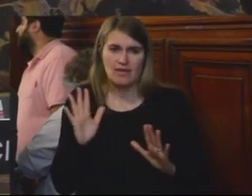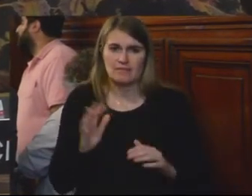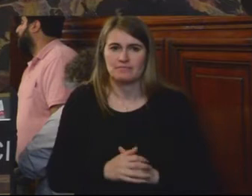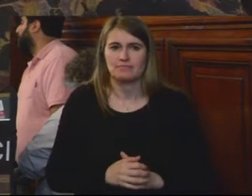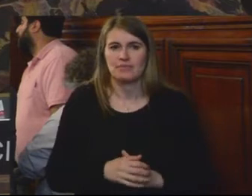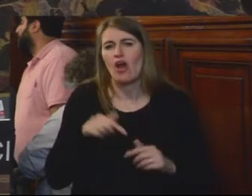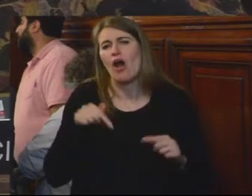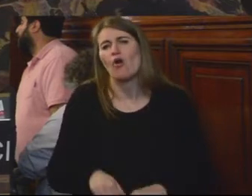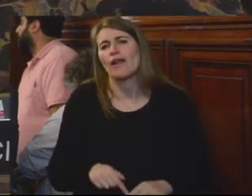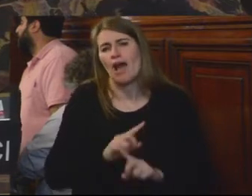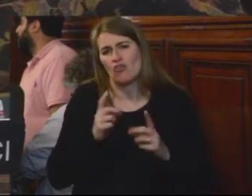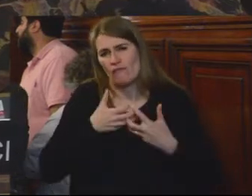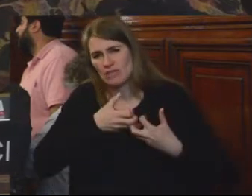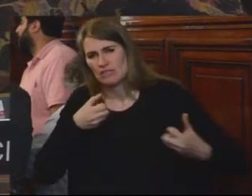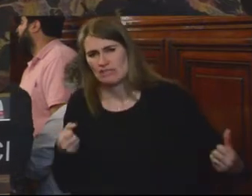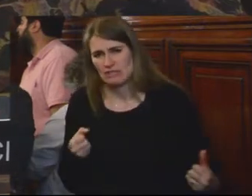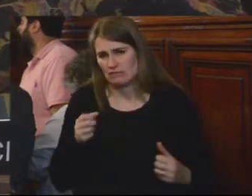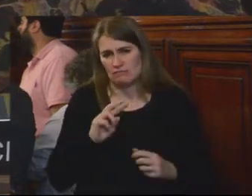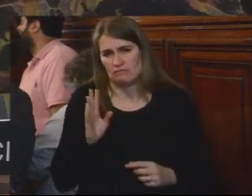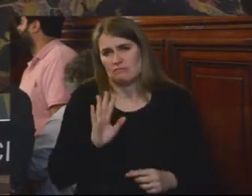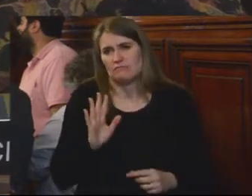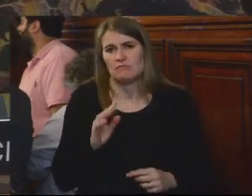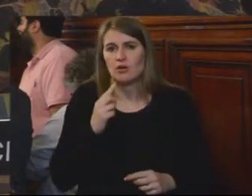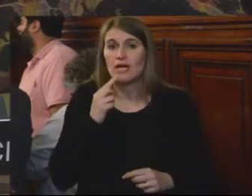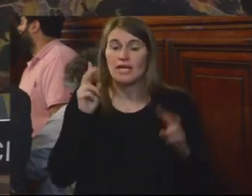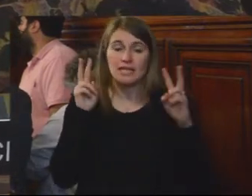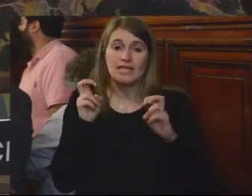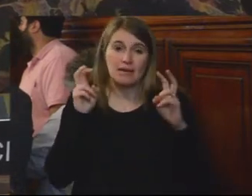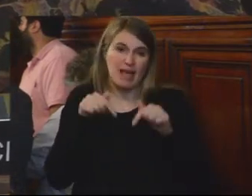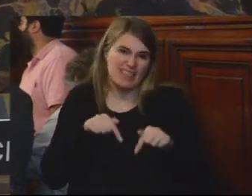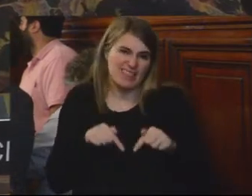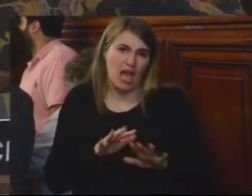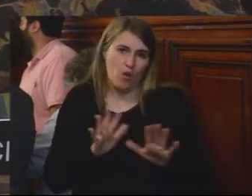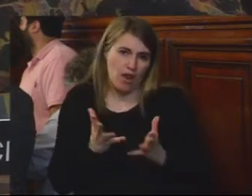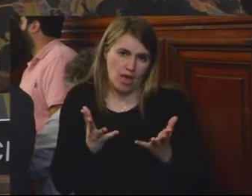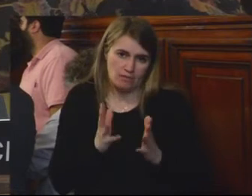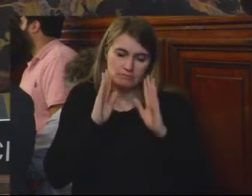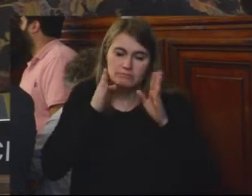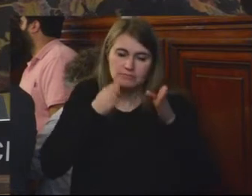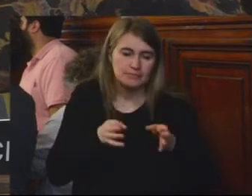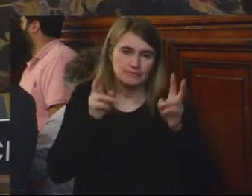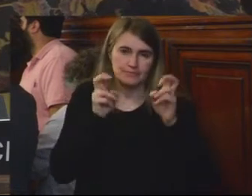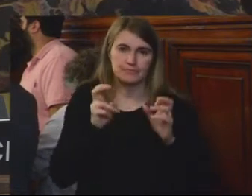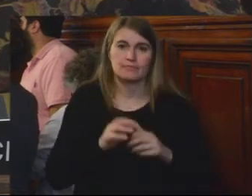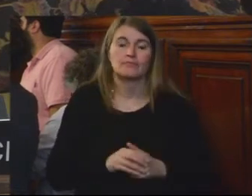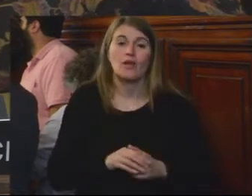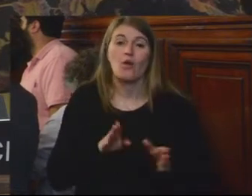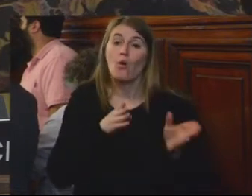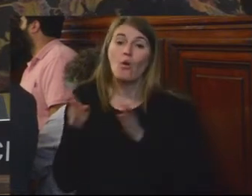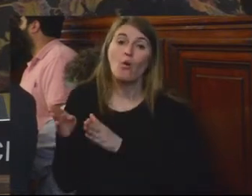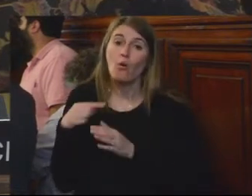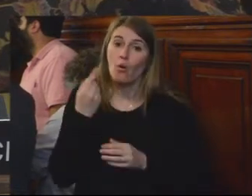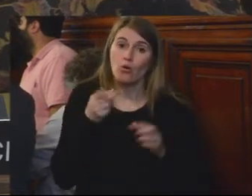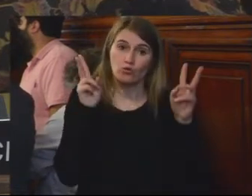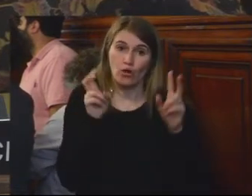ingresar porque es totalmente ajeno al tema de esta audiencia del mismo modo pareciera